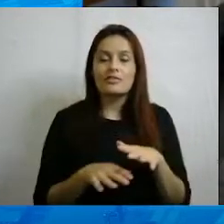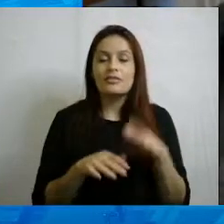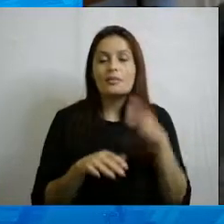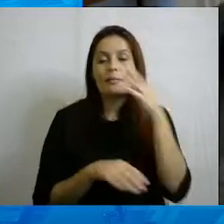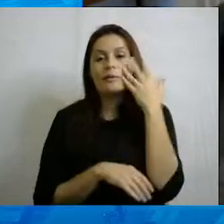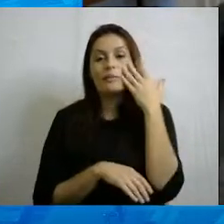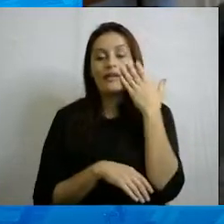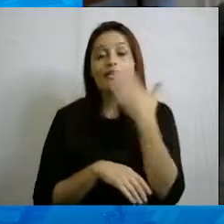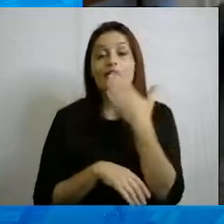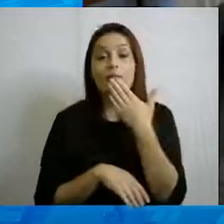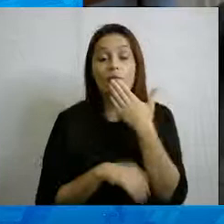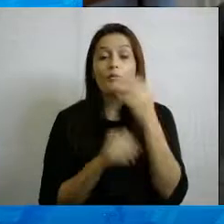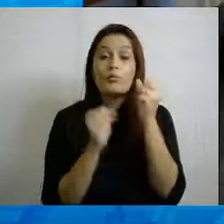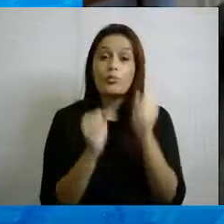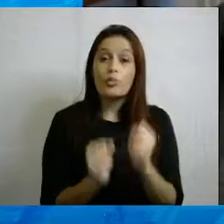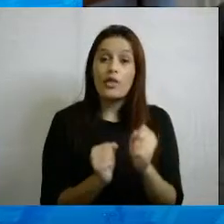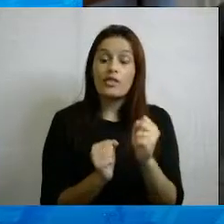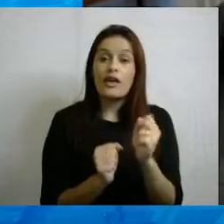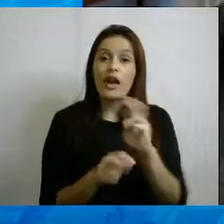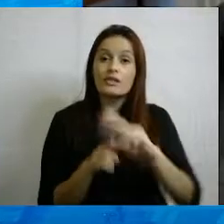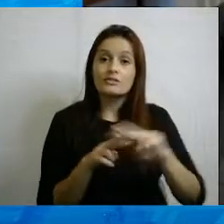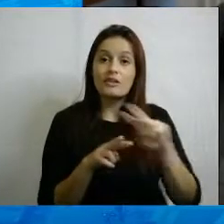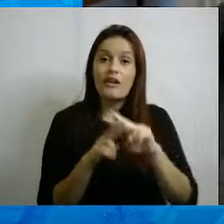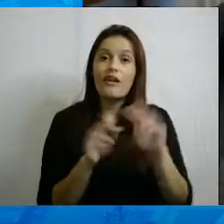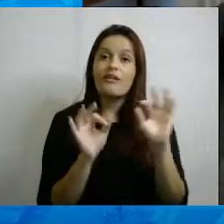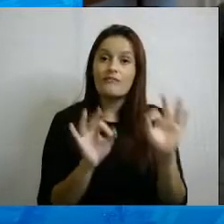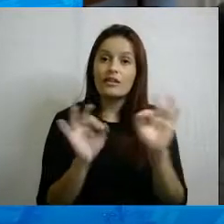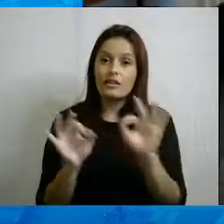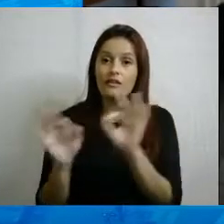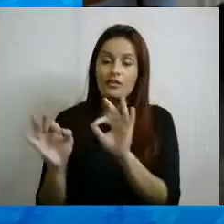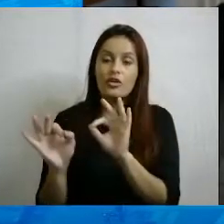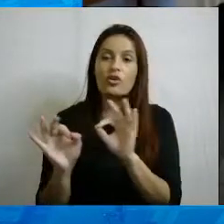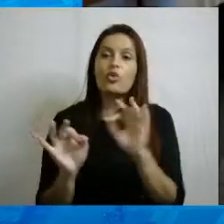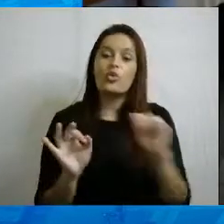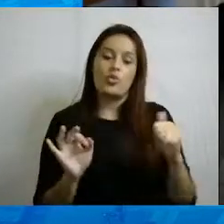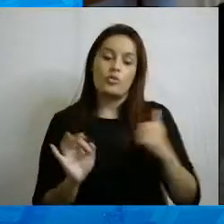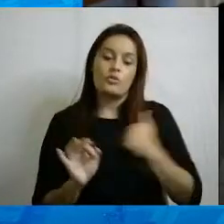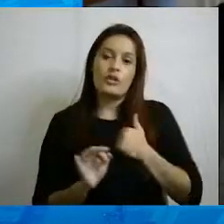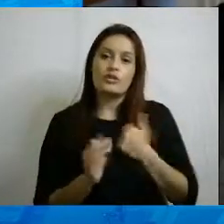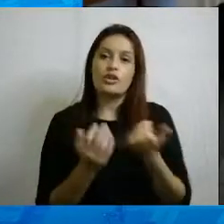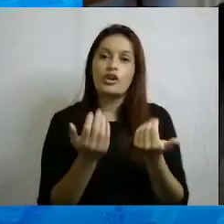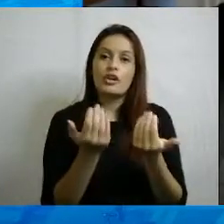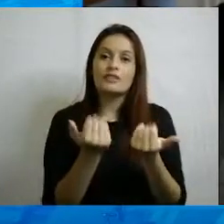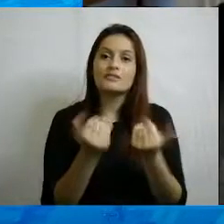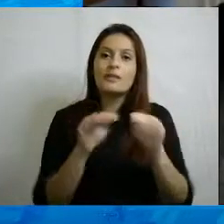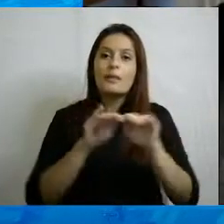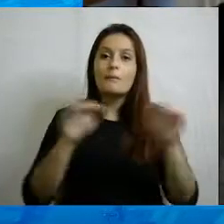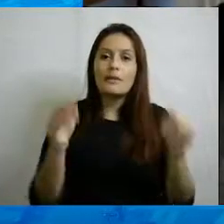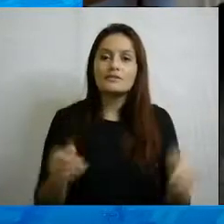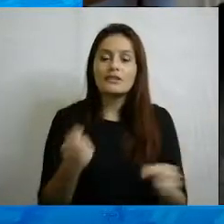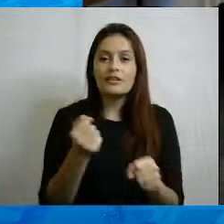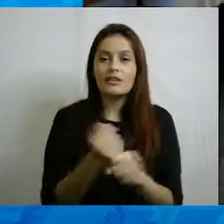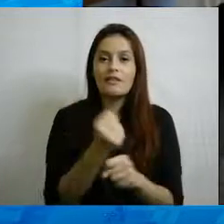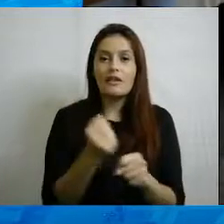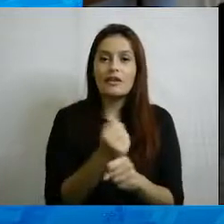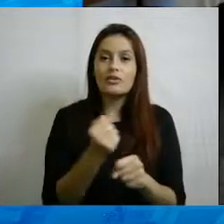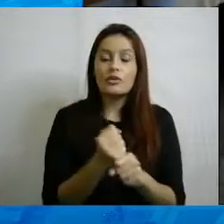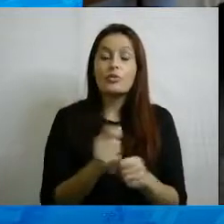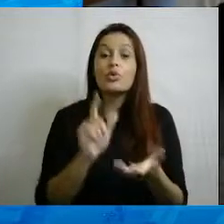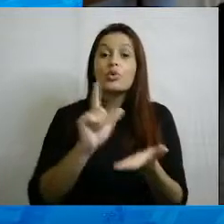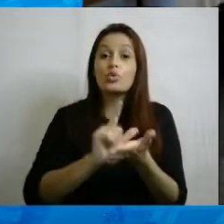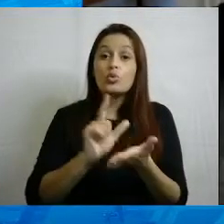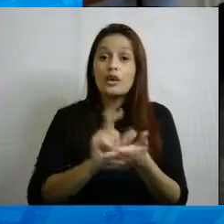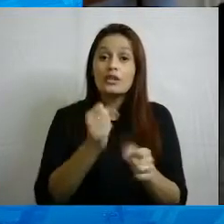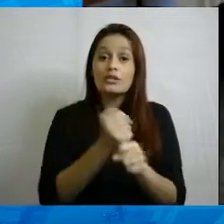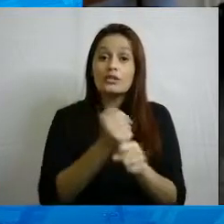y que podamos efectivamente dar cumplimiento a esta necesidad de mesa de trabajo, para que en estos espacios de trabajo, en el